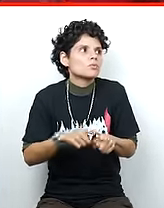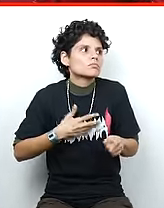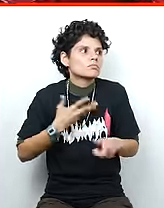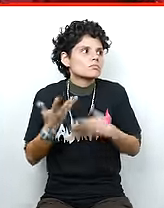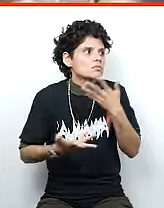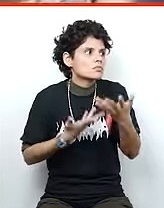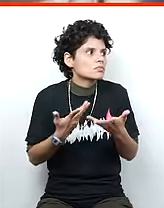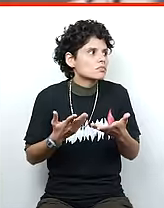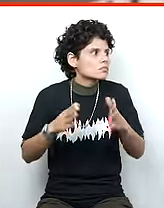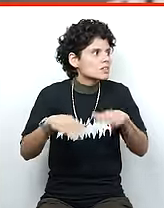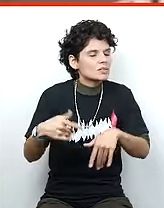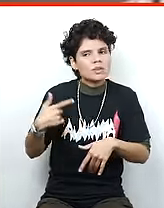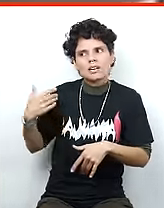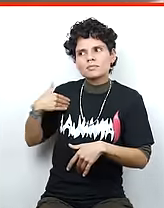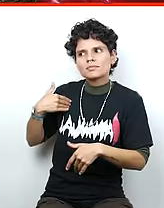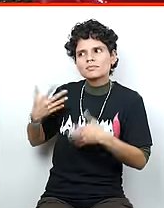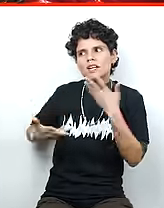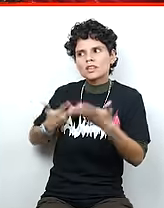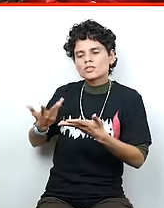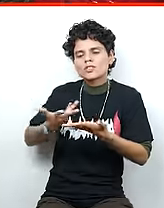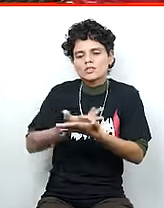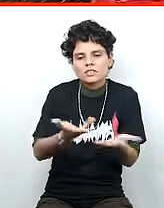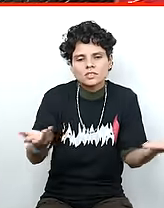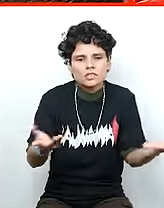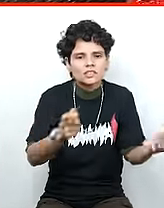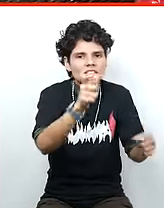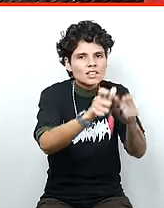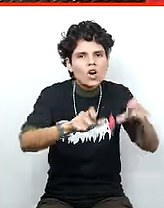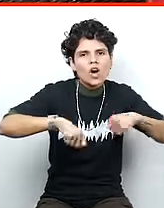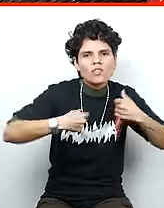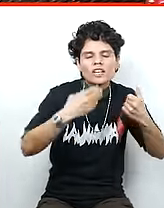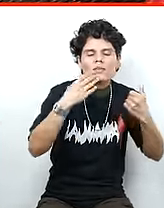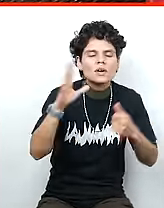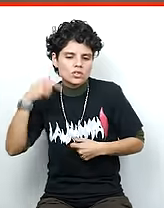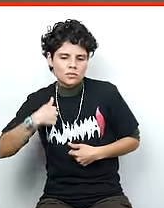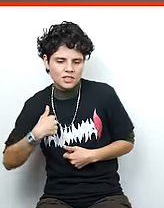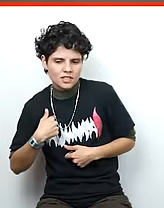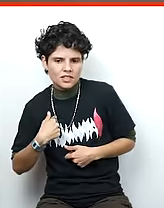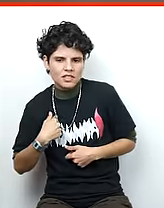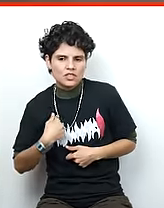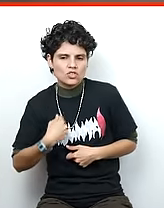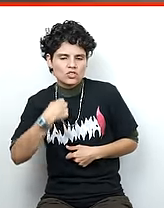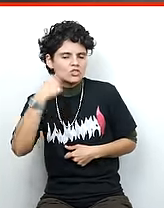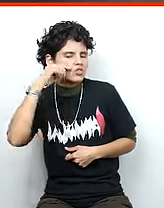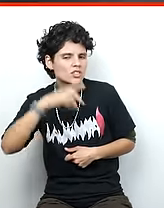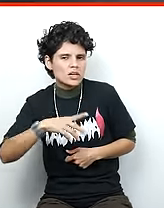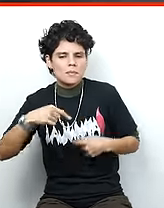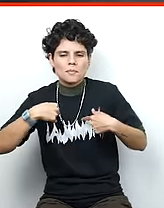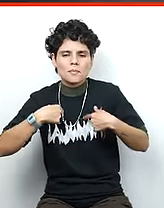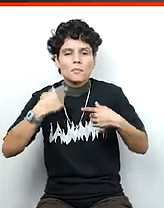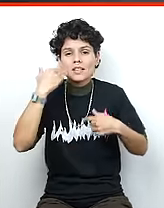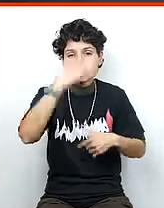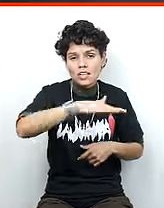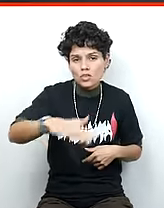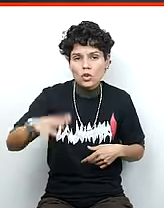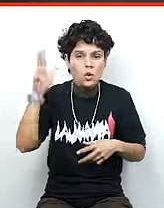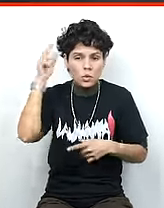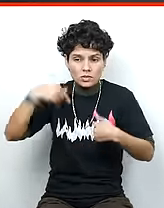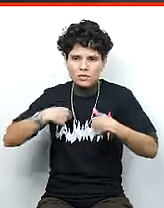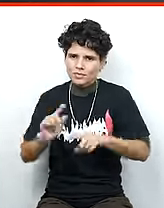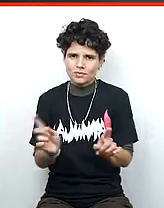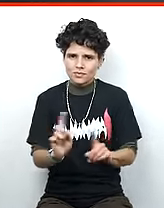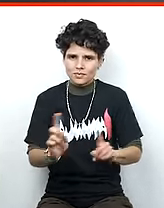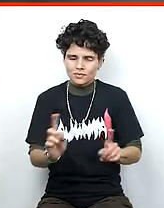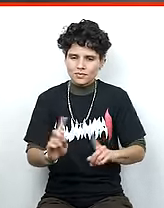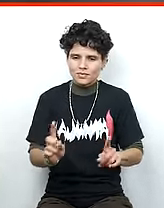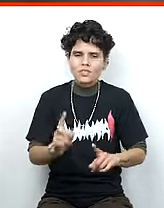como que igual sí influencia por la música que escucha. Entonces yo estoy consciente de que mi música no es para todo el mundo, no es para los niños, por ejemplo,